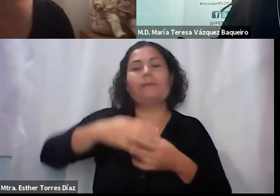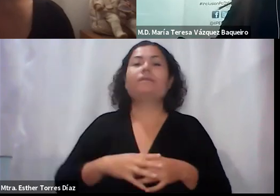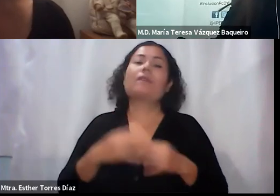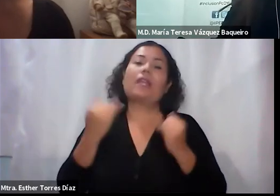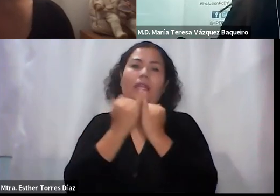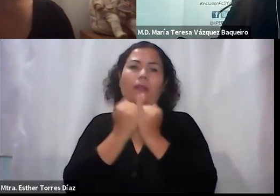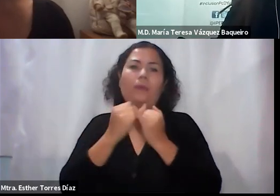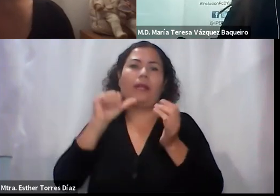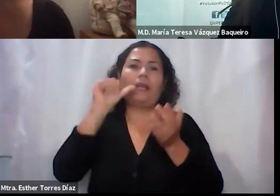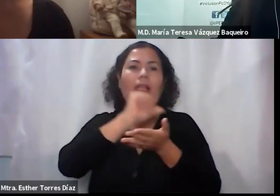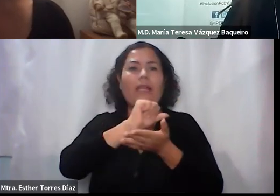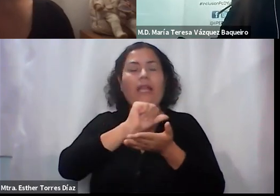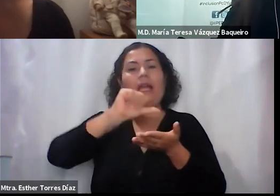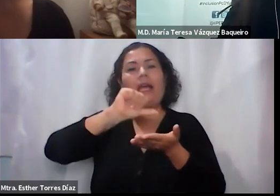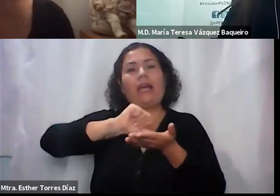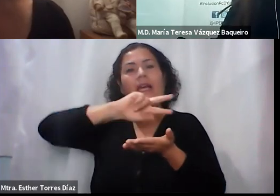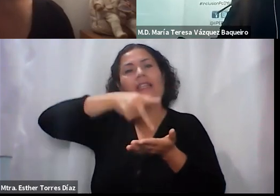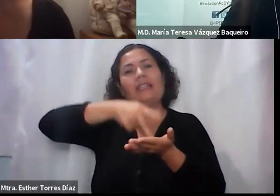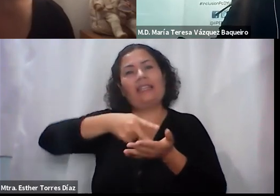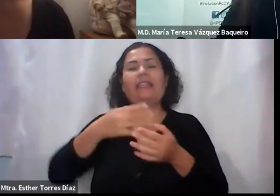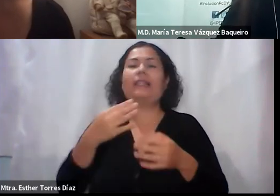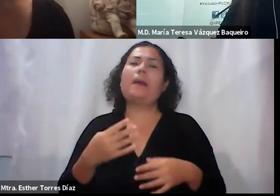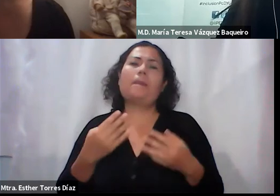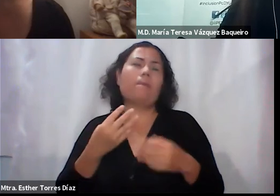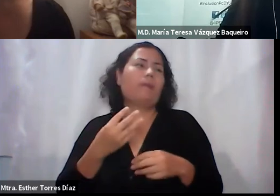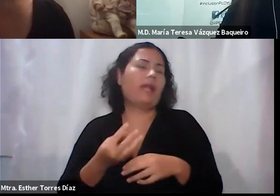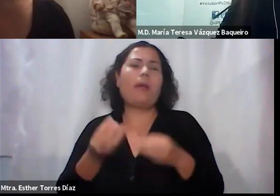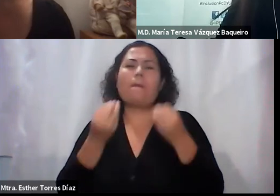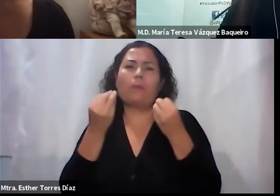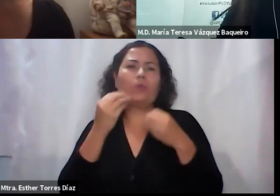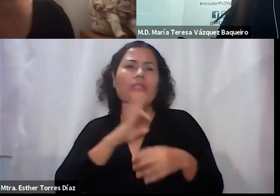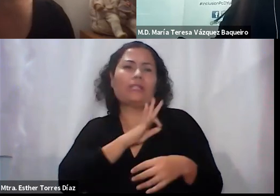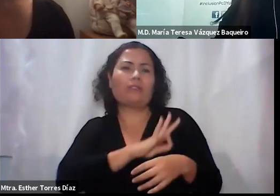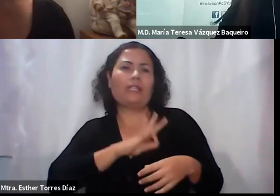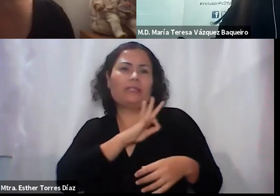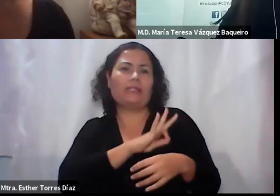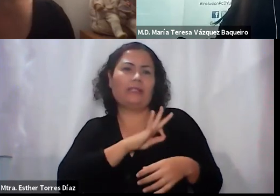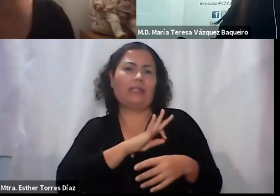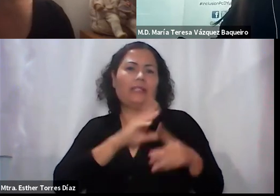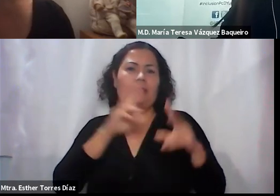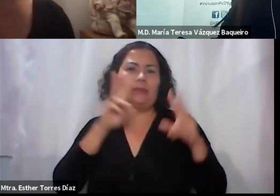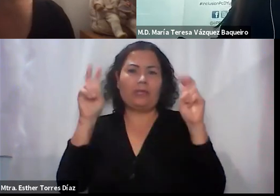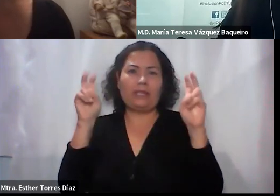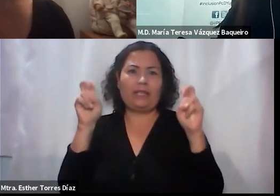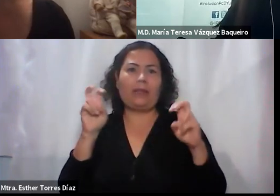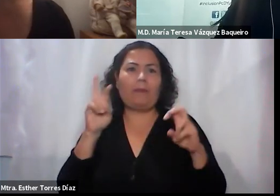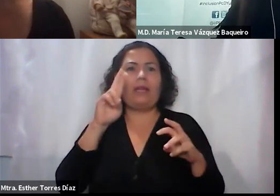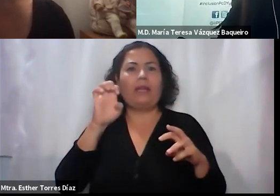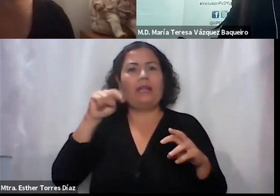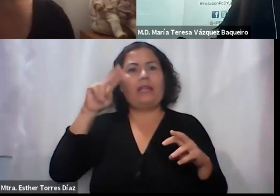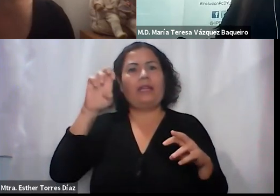comentarios, muchísimas felicitaciones por el tema, ¿no? René, Fabi,